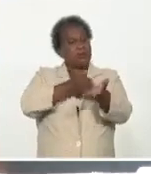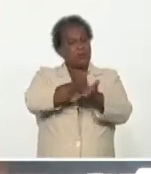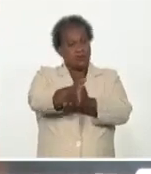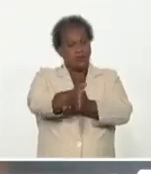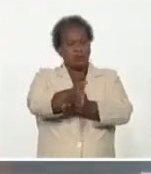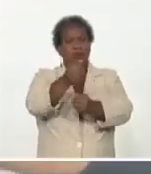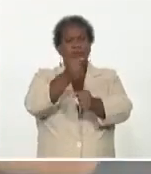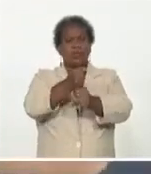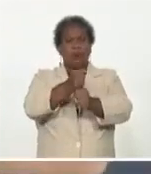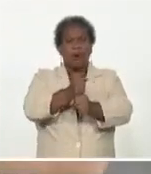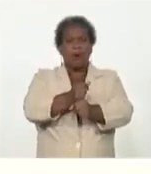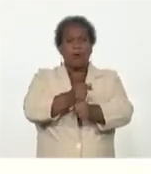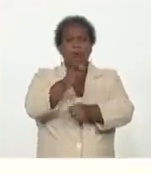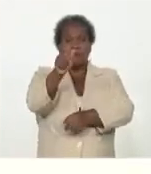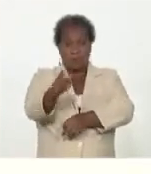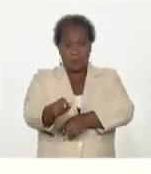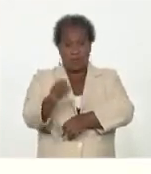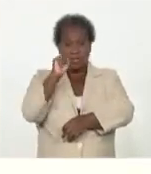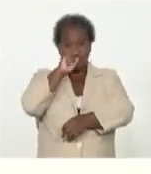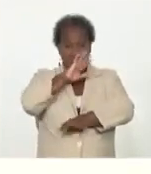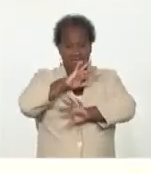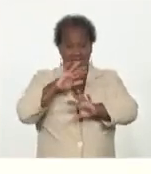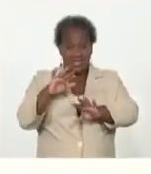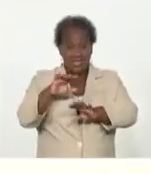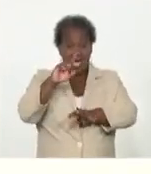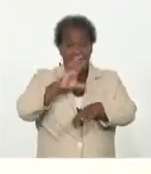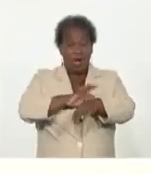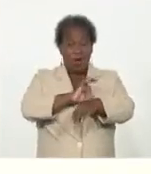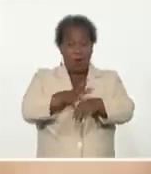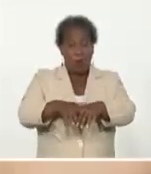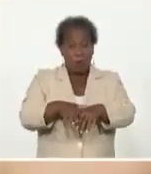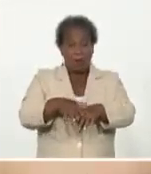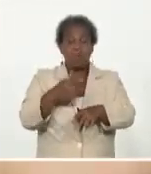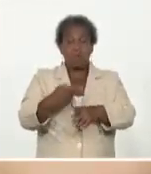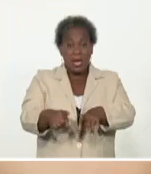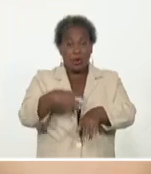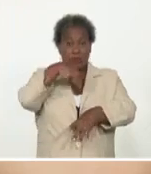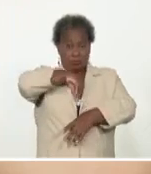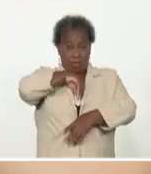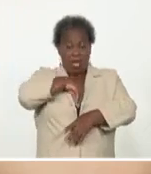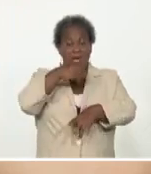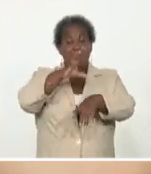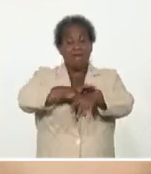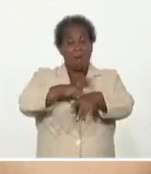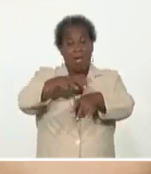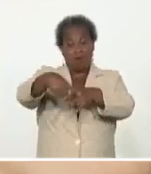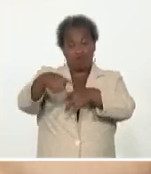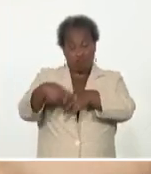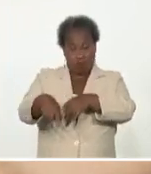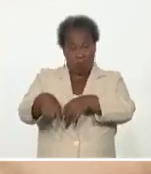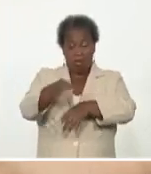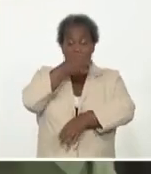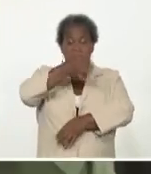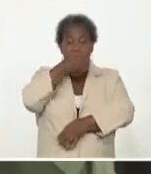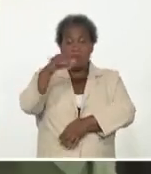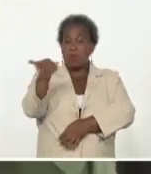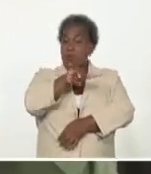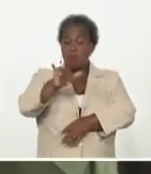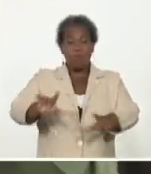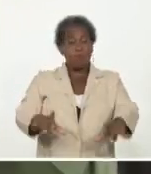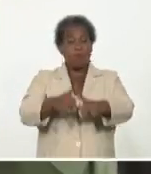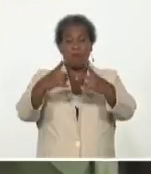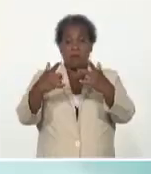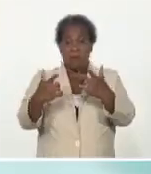a los pacientes que salen de alta y tienen otras enfermedades. Se destacó además con énfasis el cumplimiento de